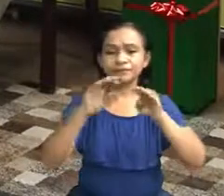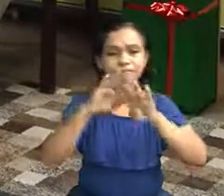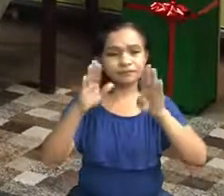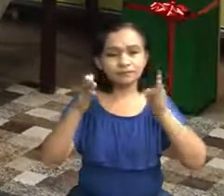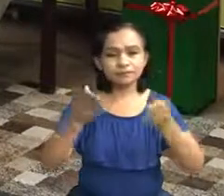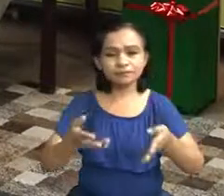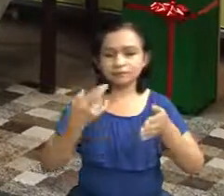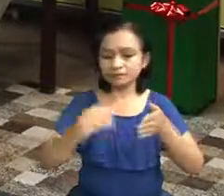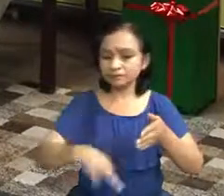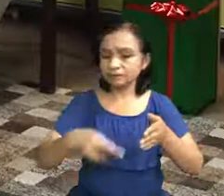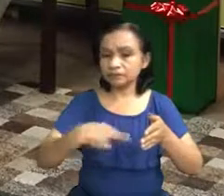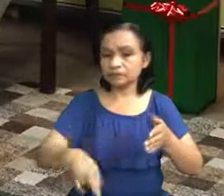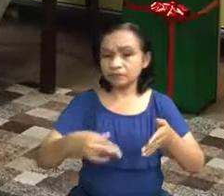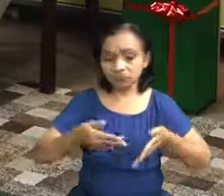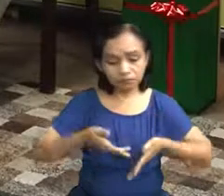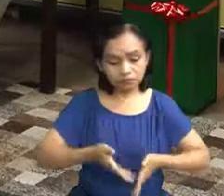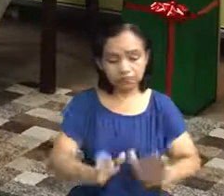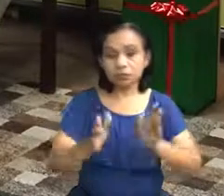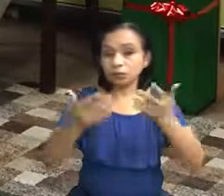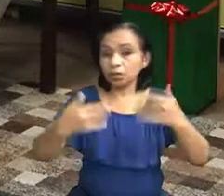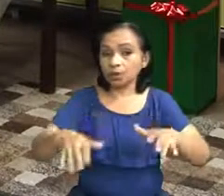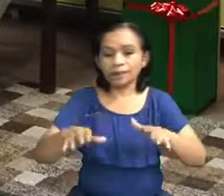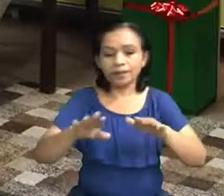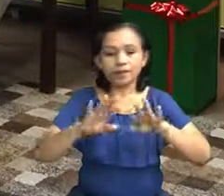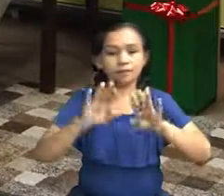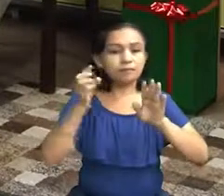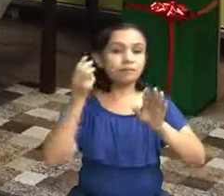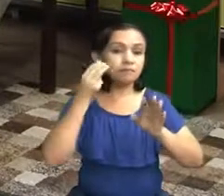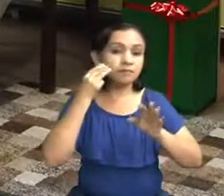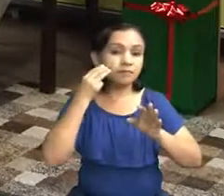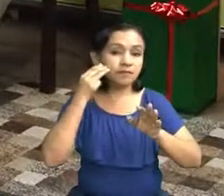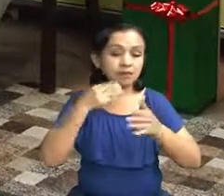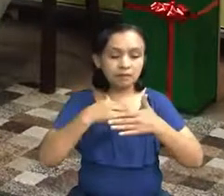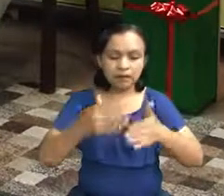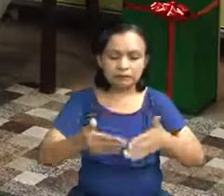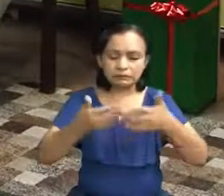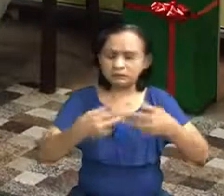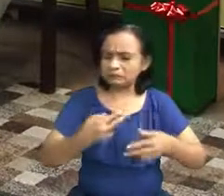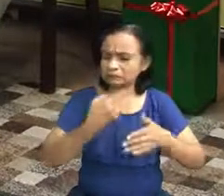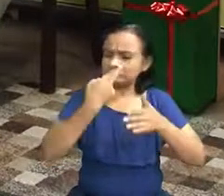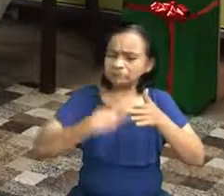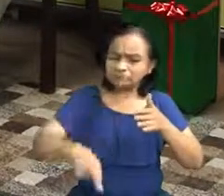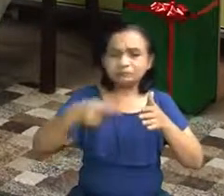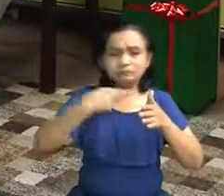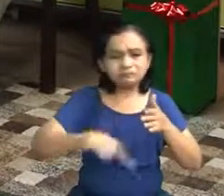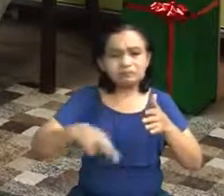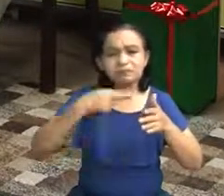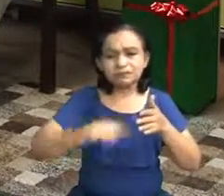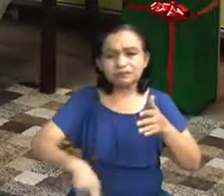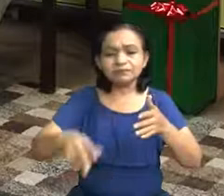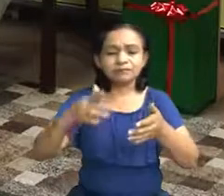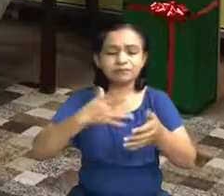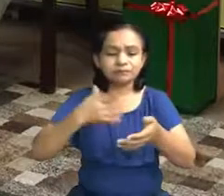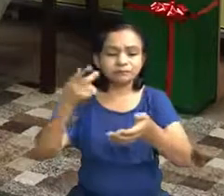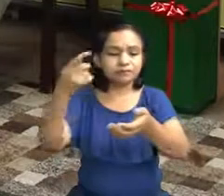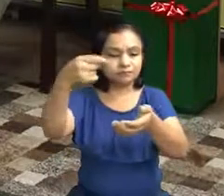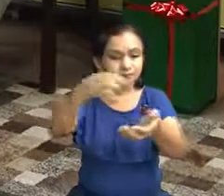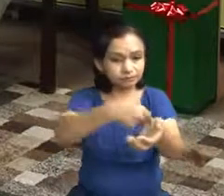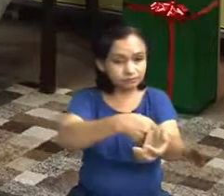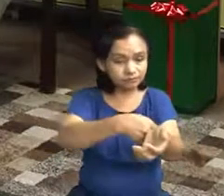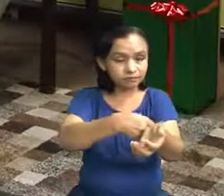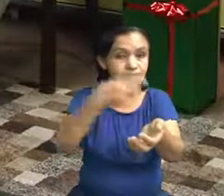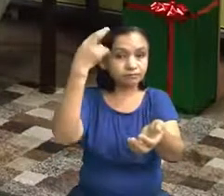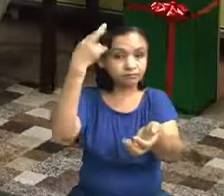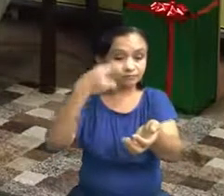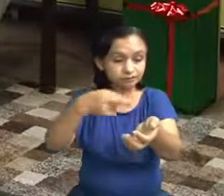a veces no es necesario una cesárea, puede ser un parto normal y las personas o las mujeres pueden tener una complicación que amerita